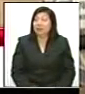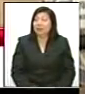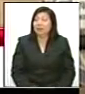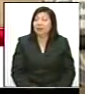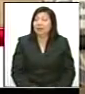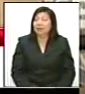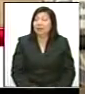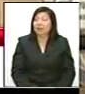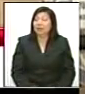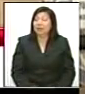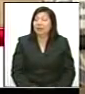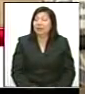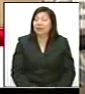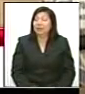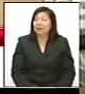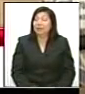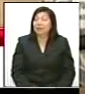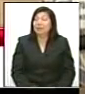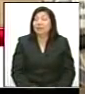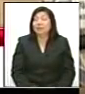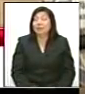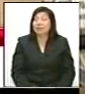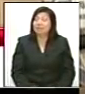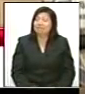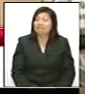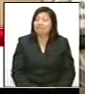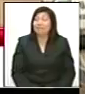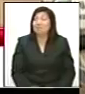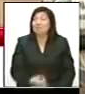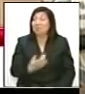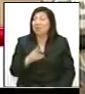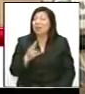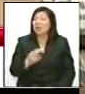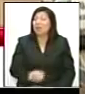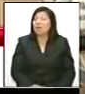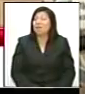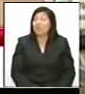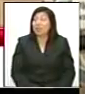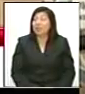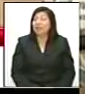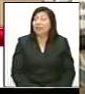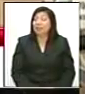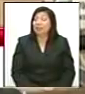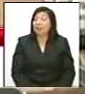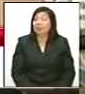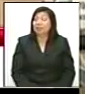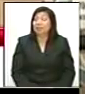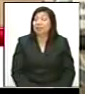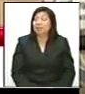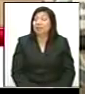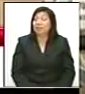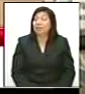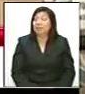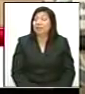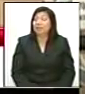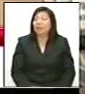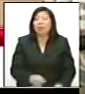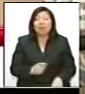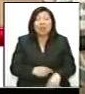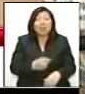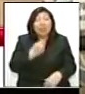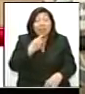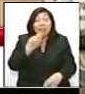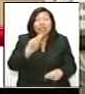sea, esto es jugar para la delincuencia, jugar para la delincuencia. Le encargamos al señor Donaire en su momento de los nombres de